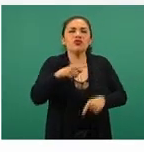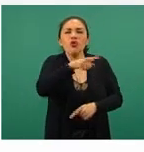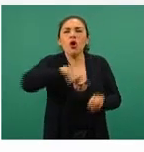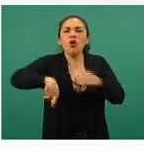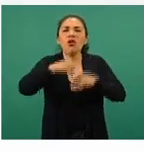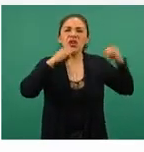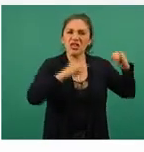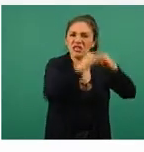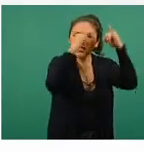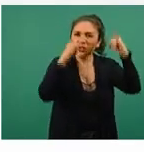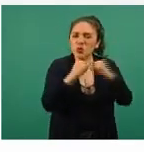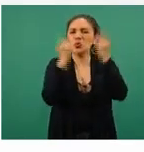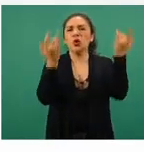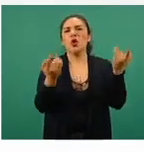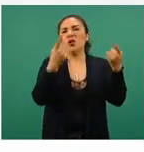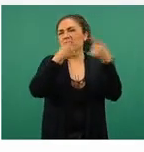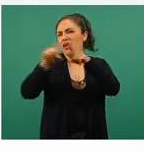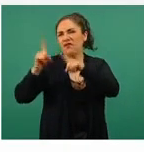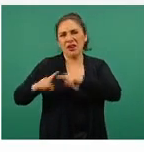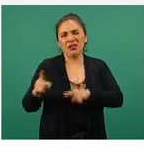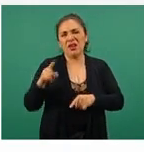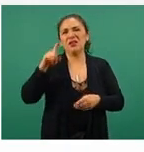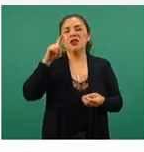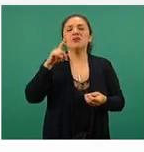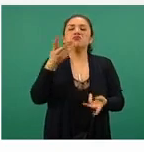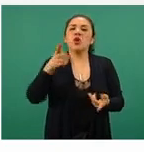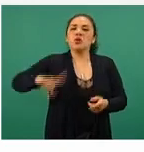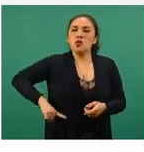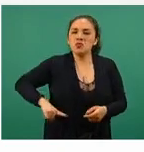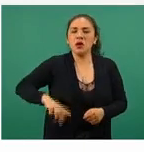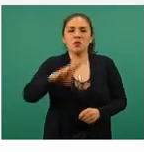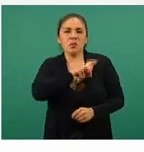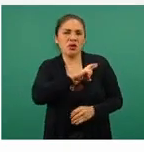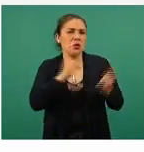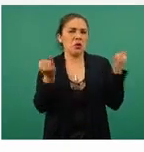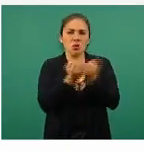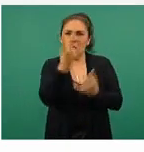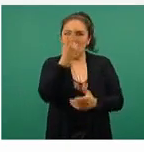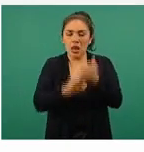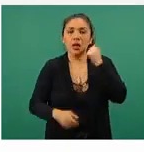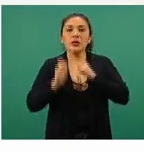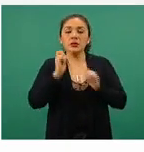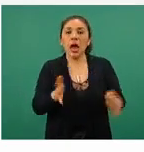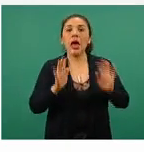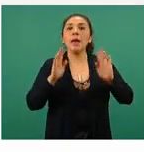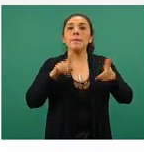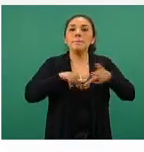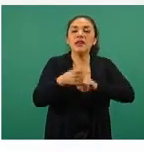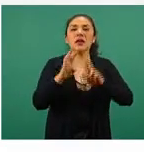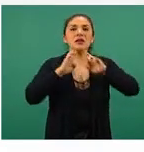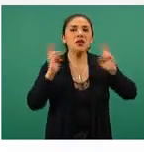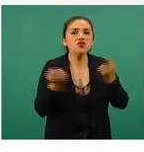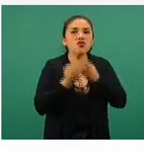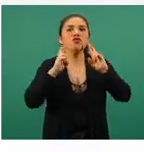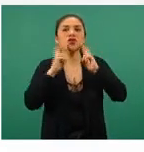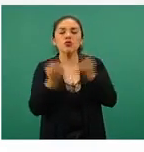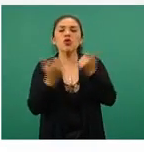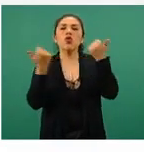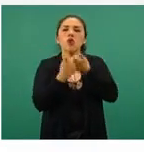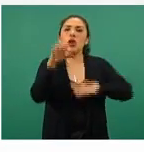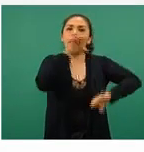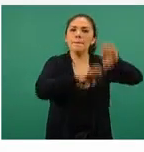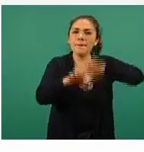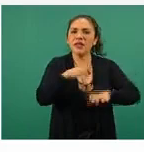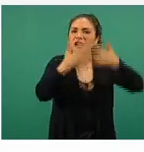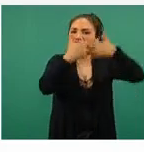las instancias, a todas las instituciones, tanto del sector público como privado. Se comienzan con reuniones con el sector